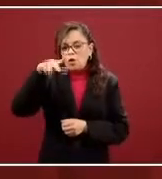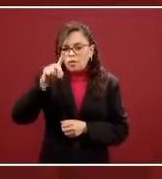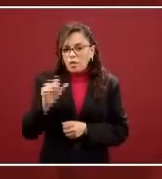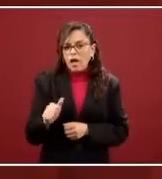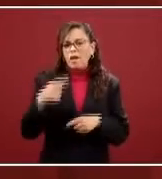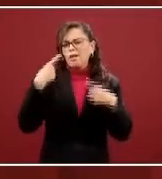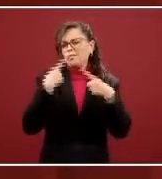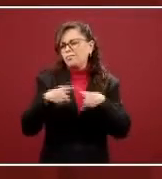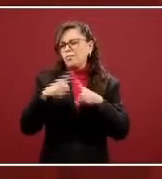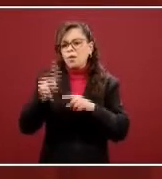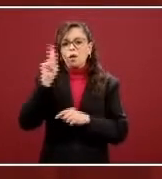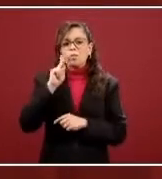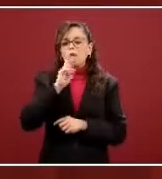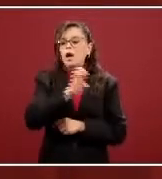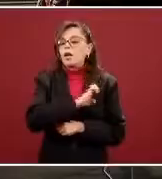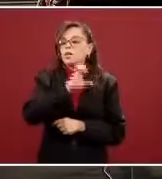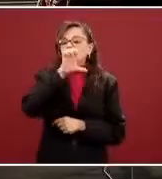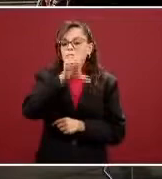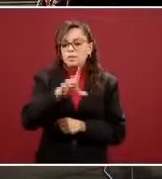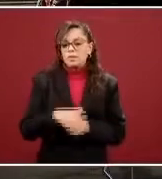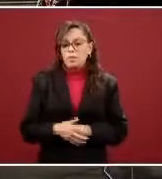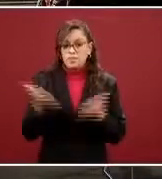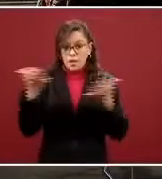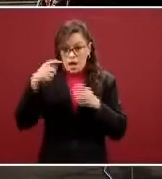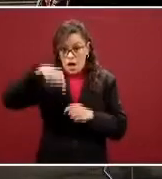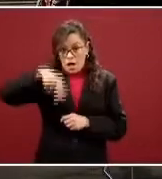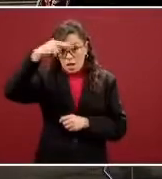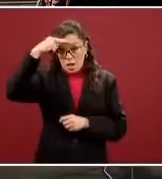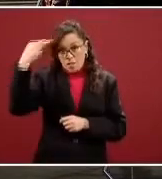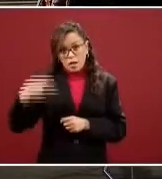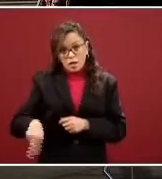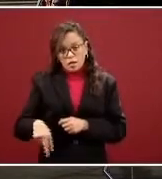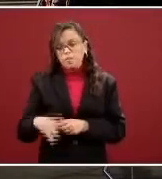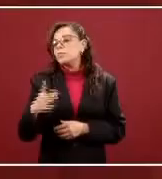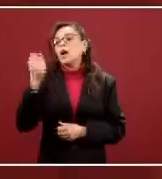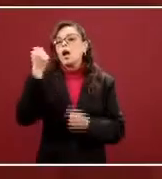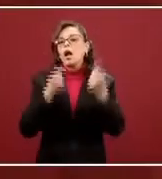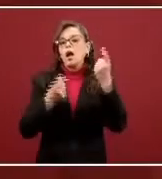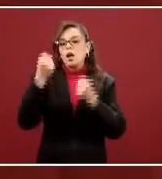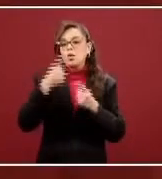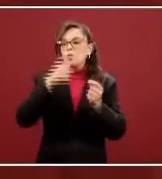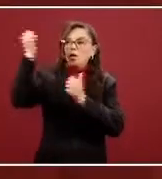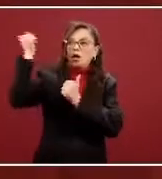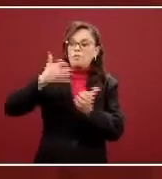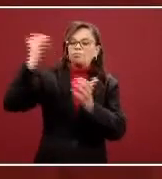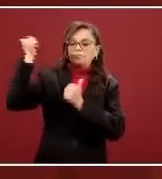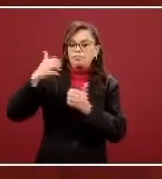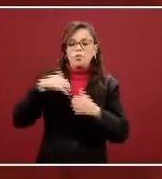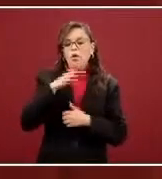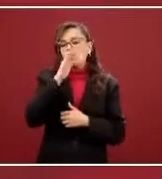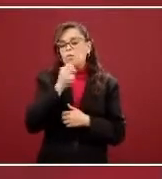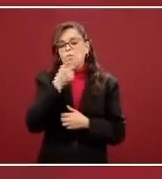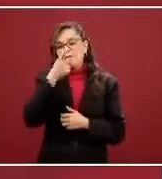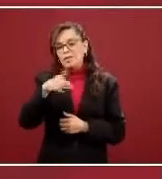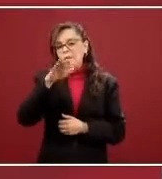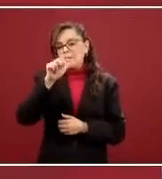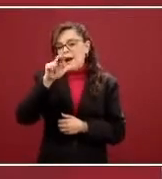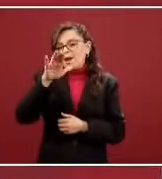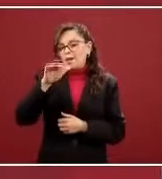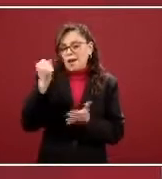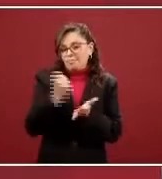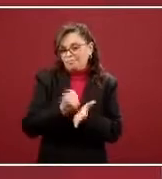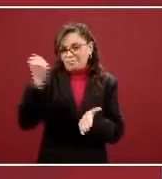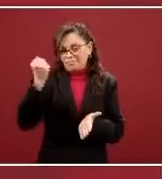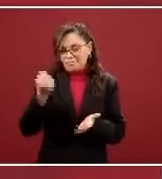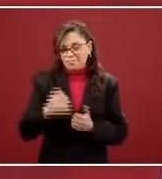muy especializadas. Son hechos en México. Algunas son de importación, no puedo decir las marcas lógicamente para no dar una promoción a una marca en